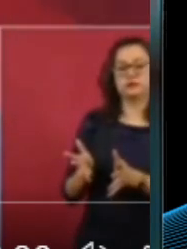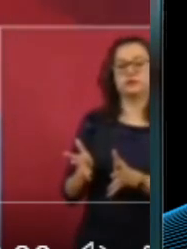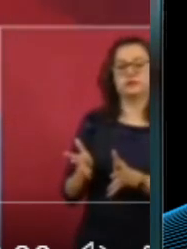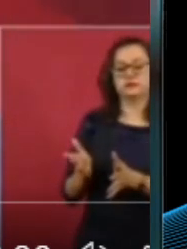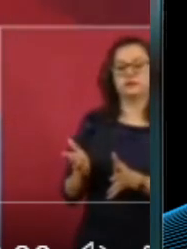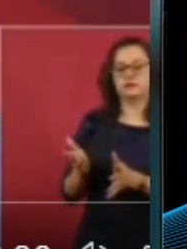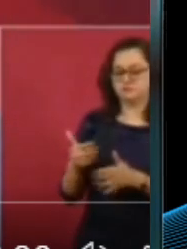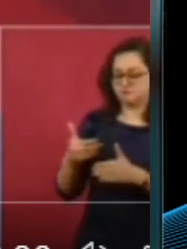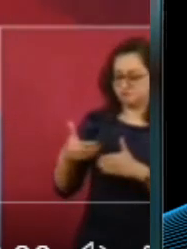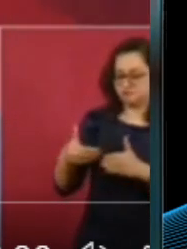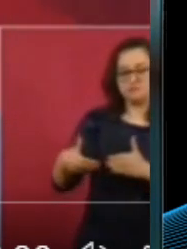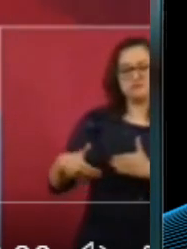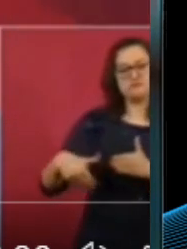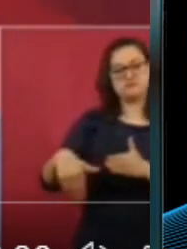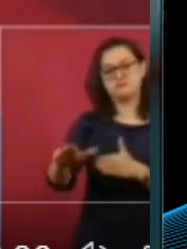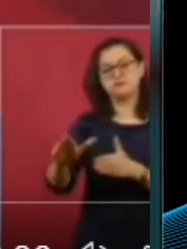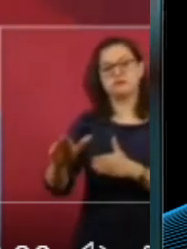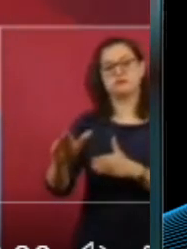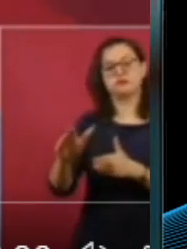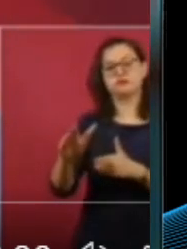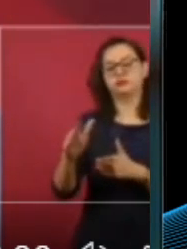a